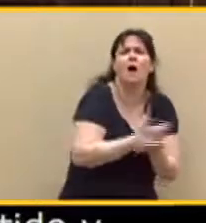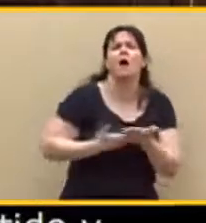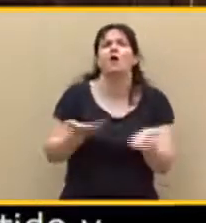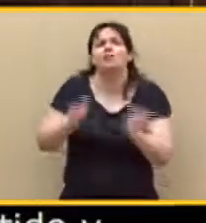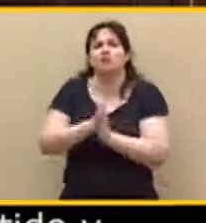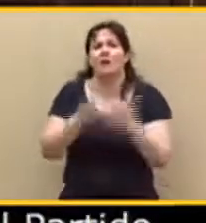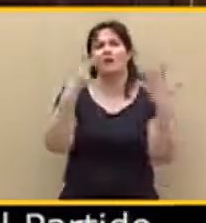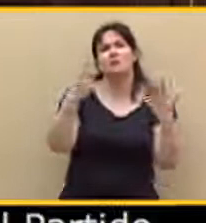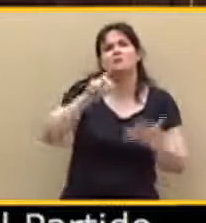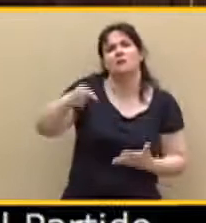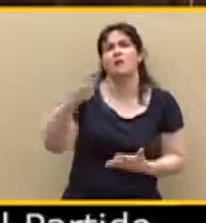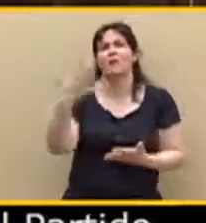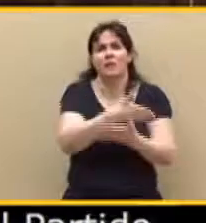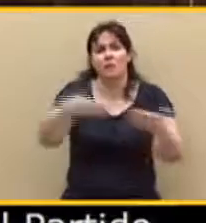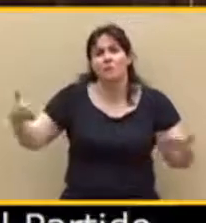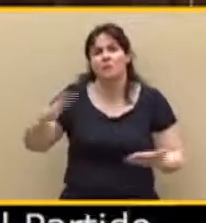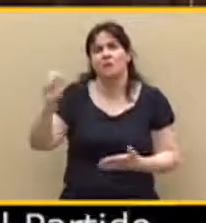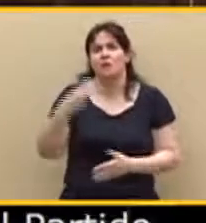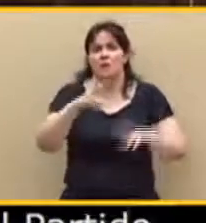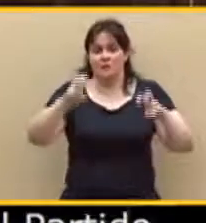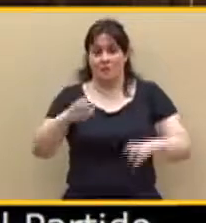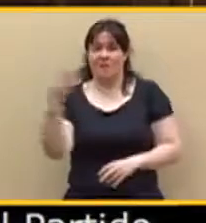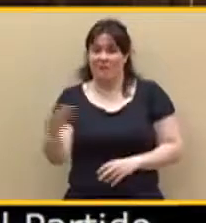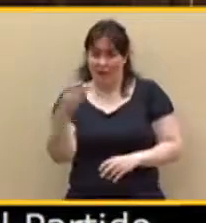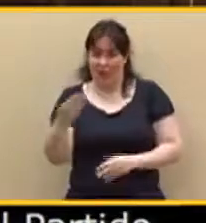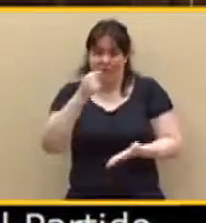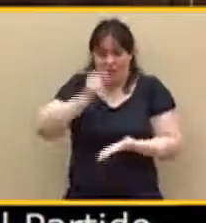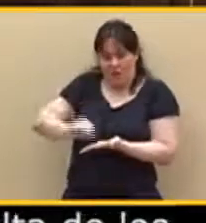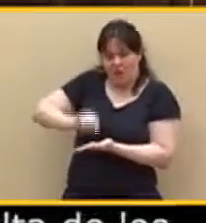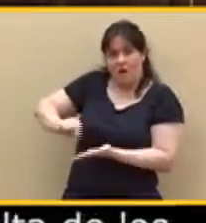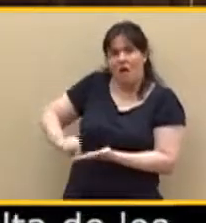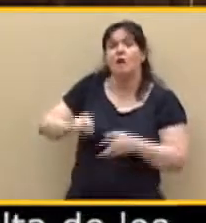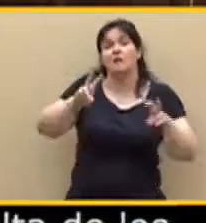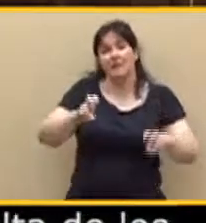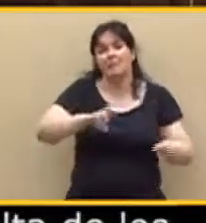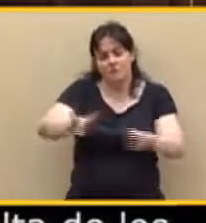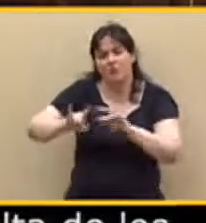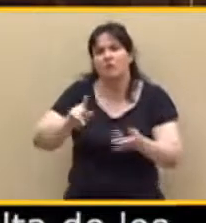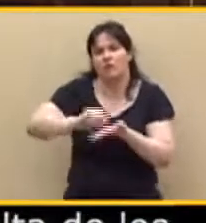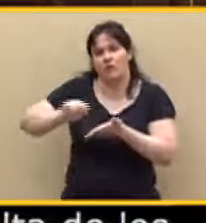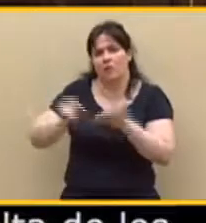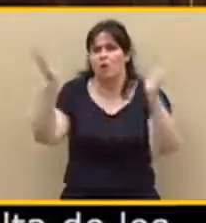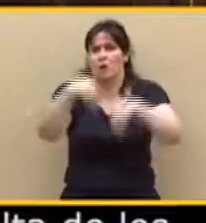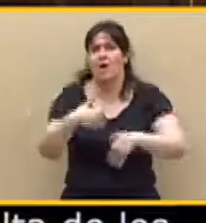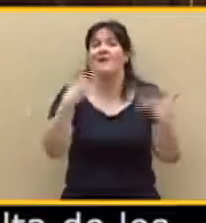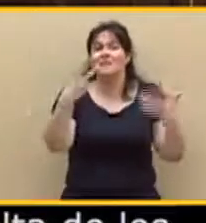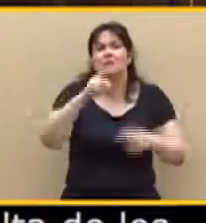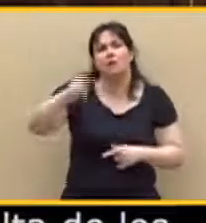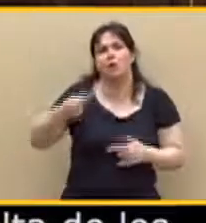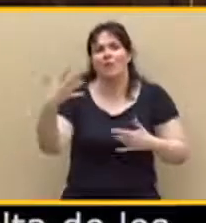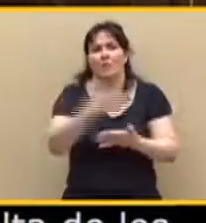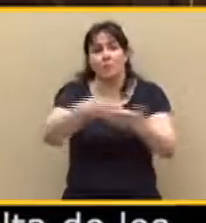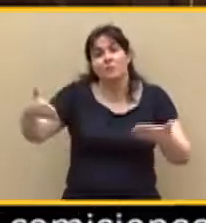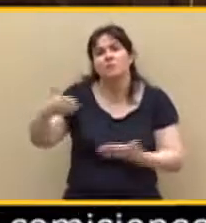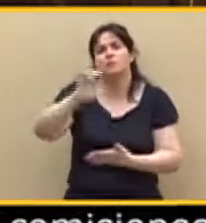solo en los apuntes de Bárcenas, a falta de los apuntes territoriales. 7,5 millones de euros en comisiones,